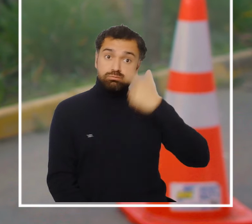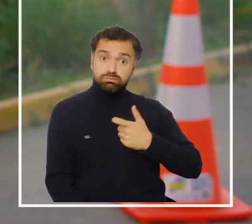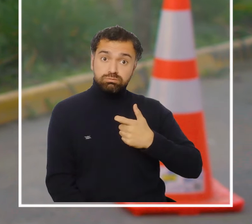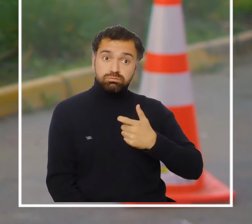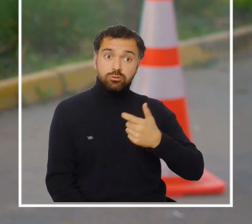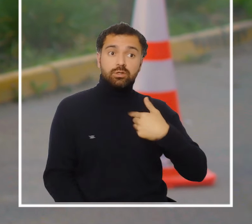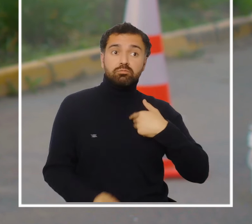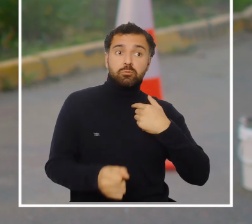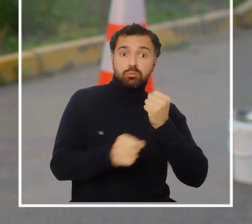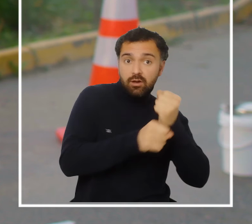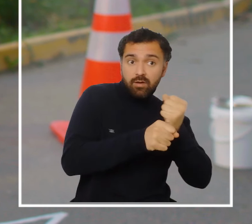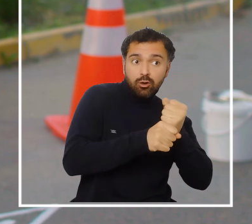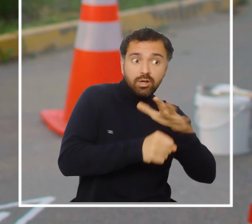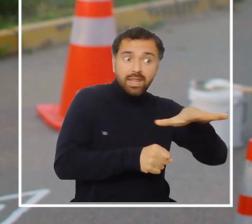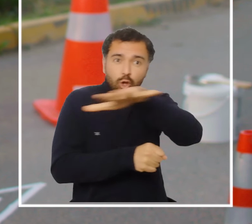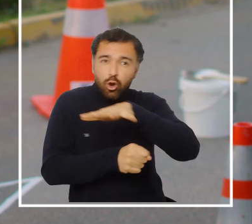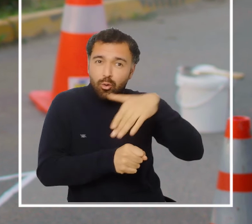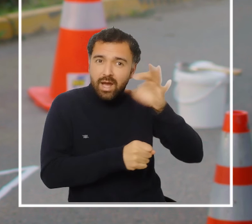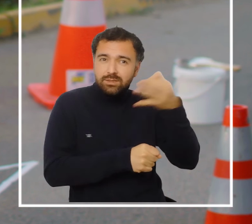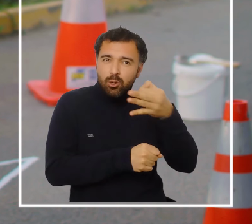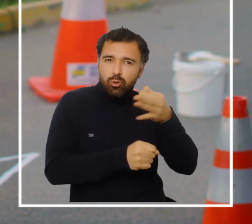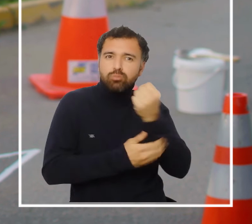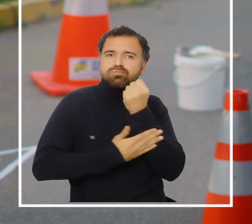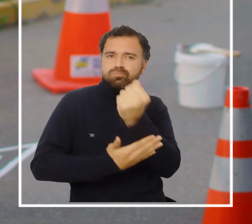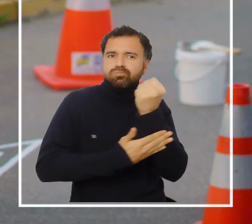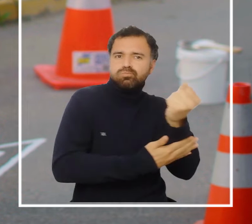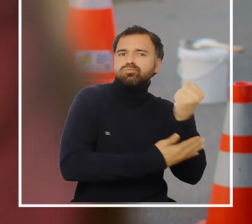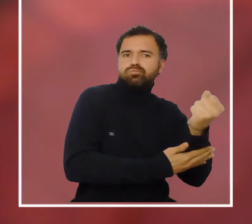O yo, que con mi trabajo ayudo a que los entornos sean más seguros.